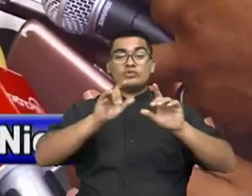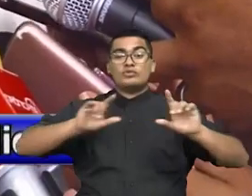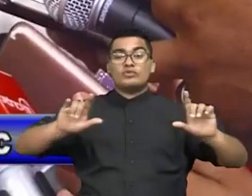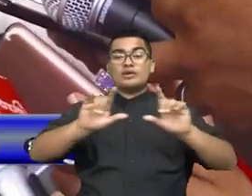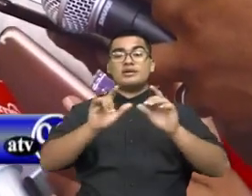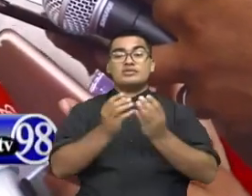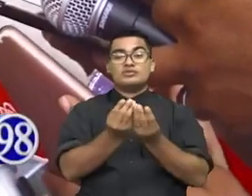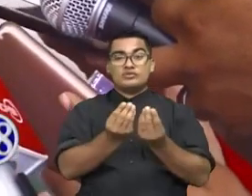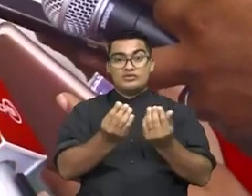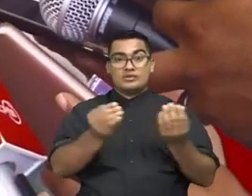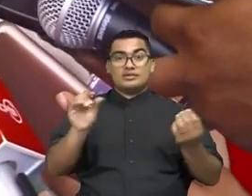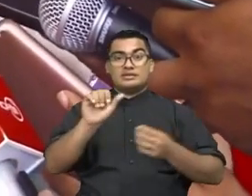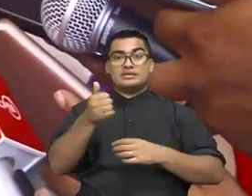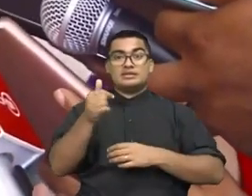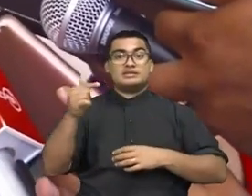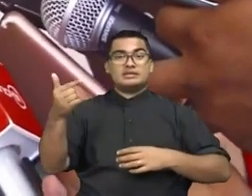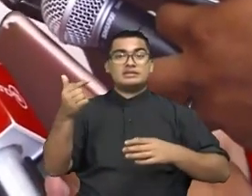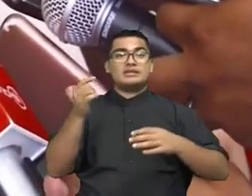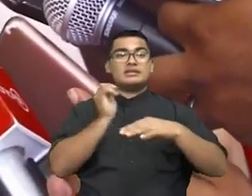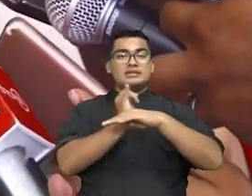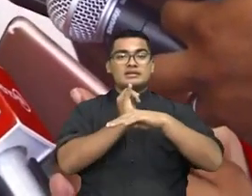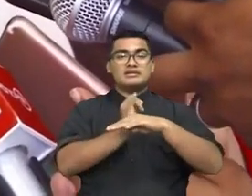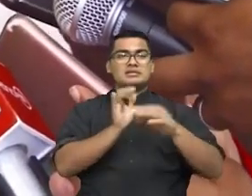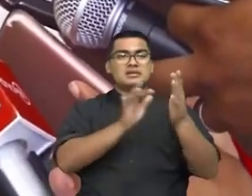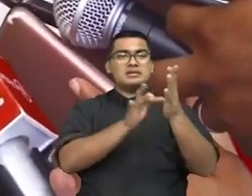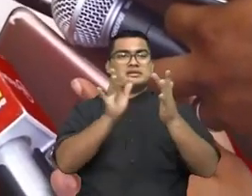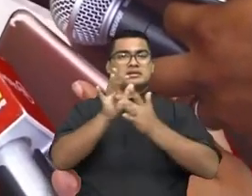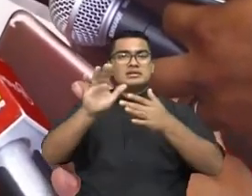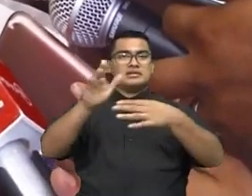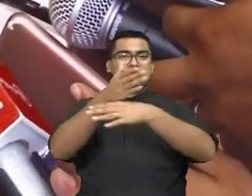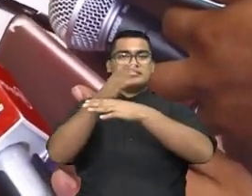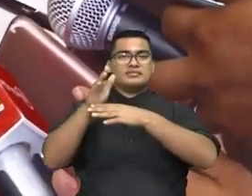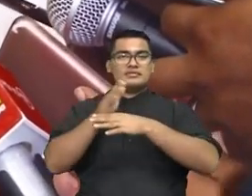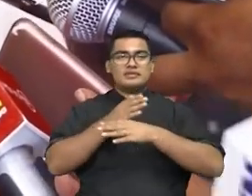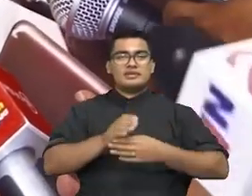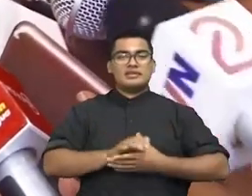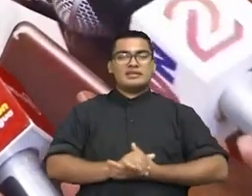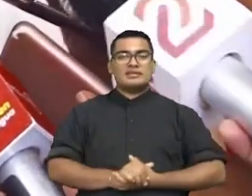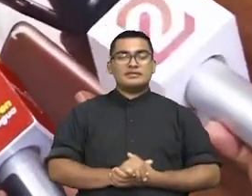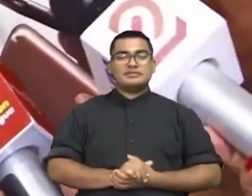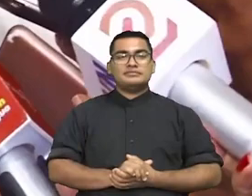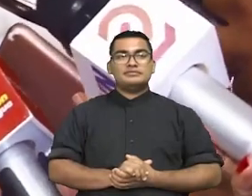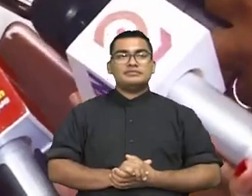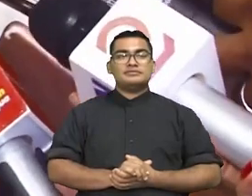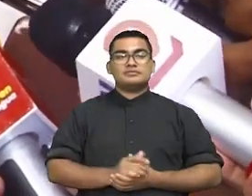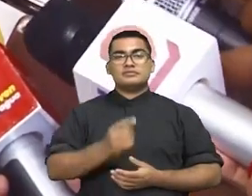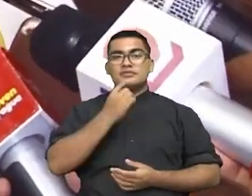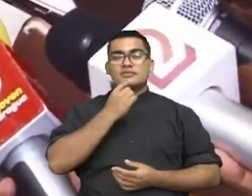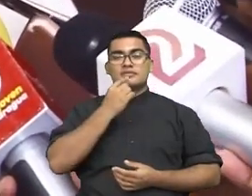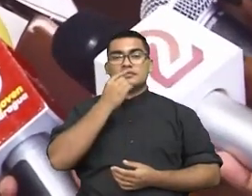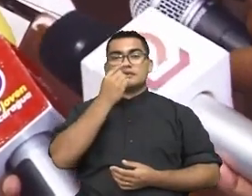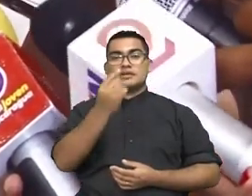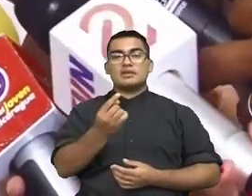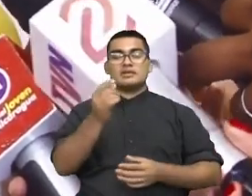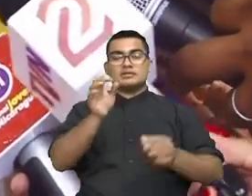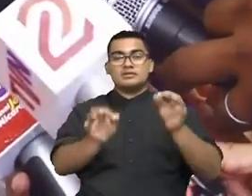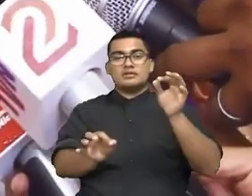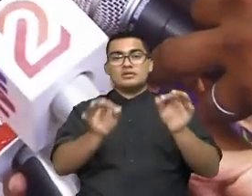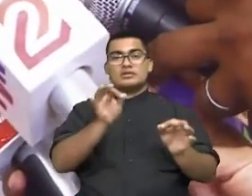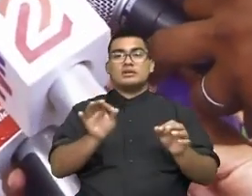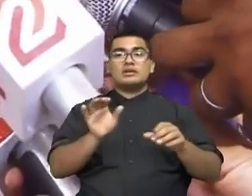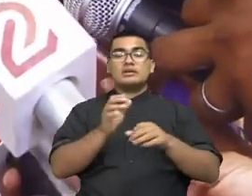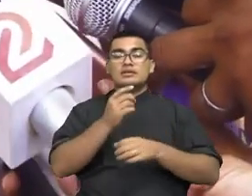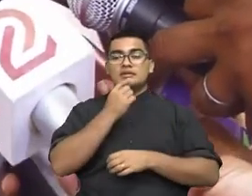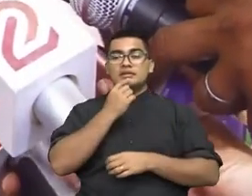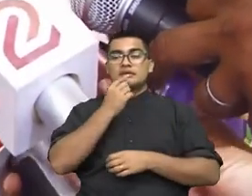mañana, 67 iglesias de diferentes denominaciones. Esto le da, además, ¿verdad?, de la seguridad jurídica que le